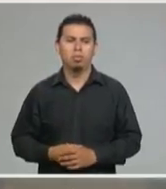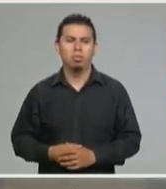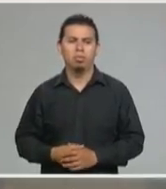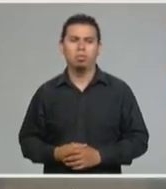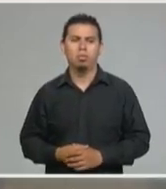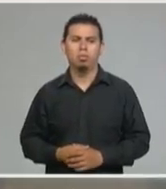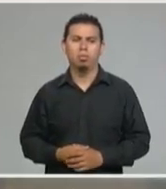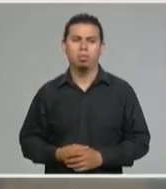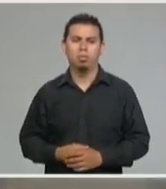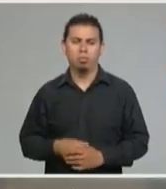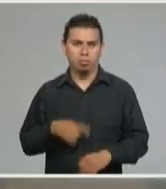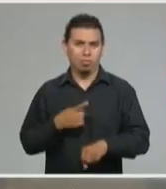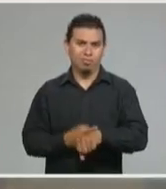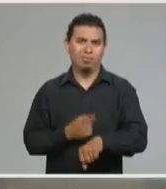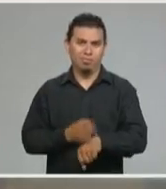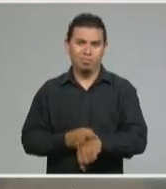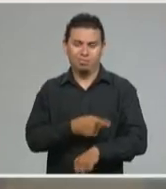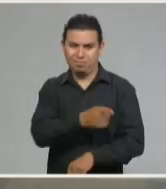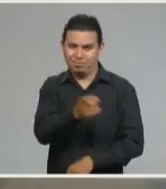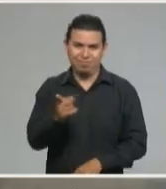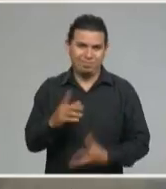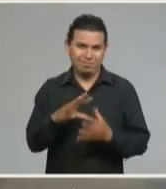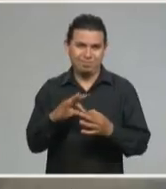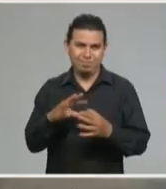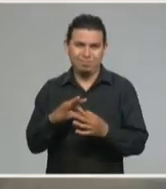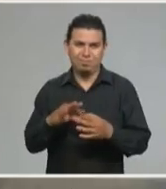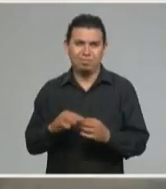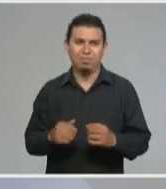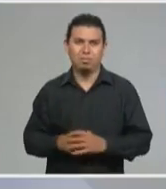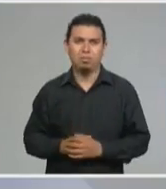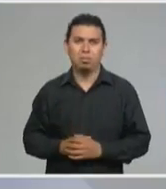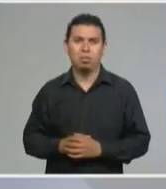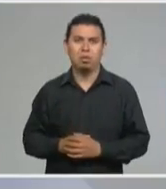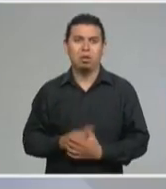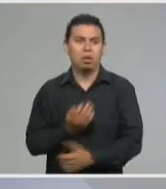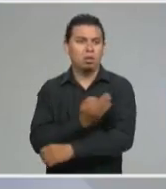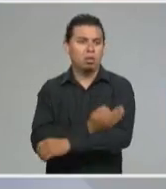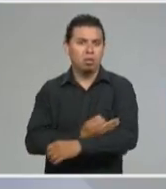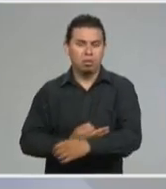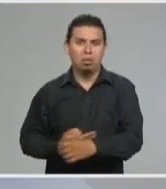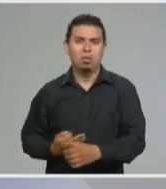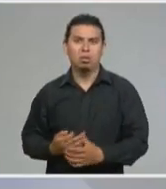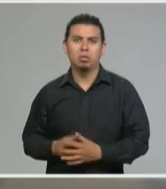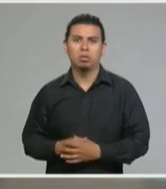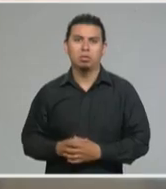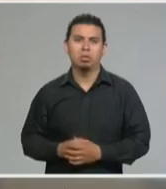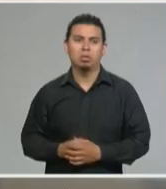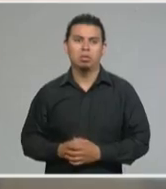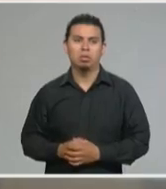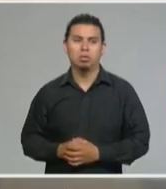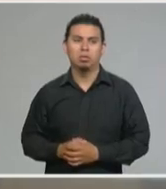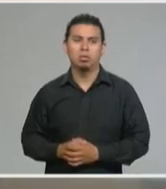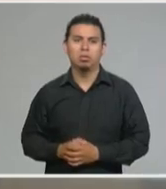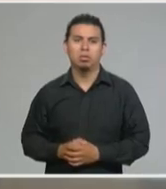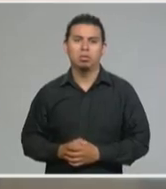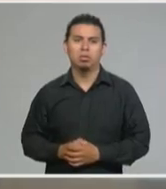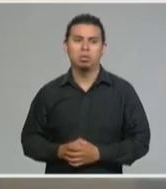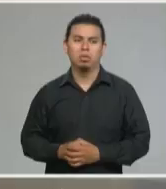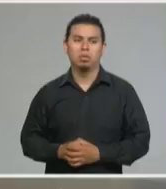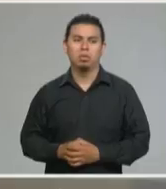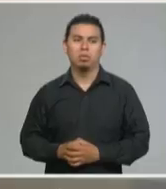estos padecimientos, pues reaccionamos muy tarde frente a estos padecimientos, dejamos pasar, y